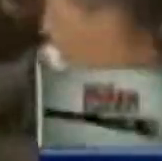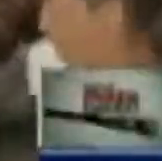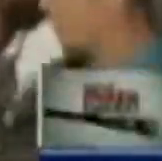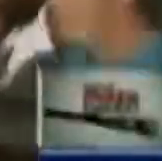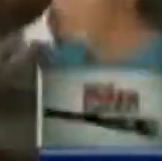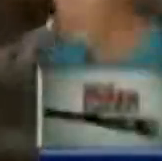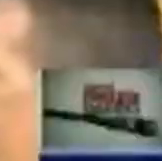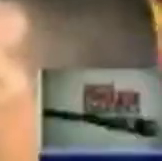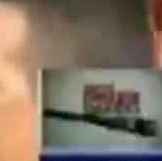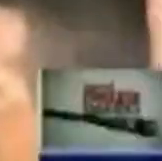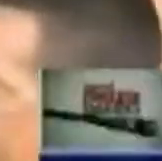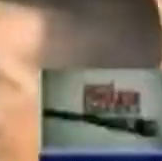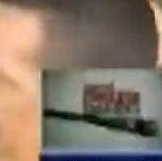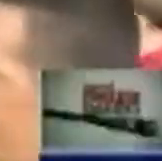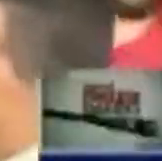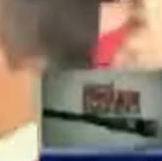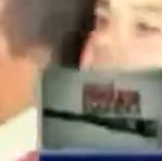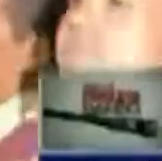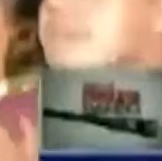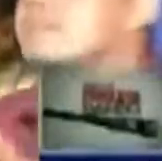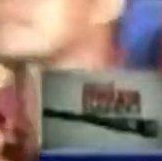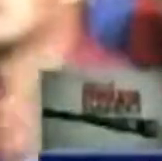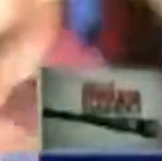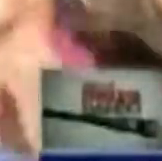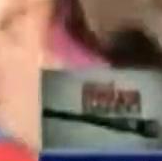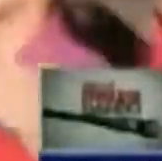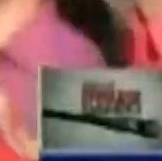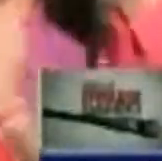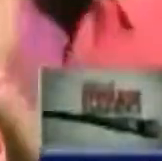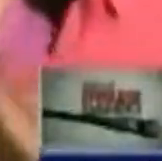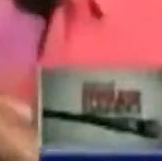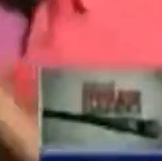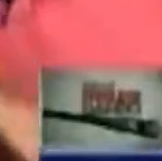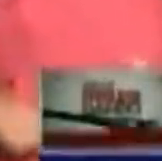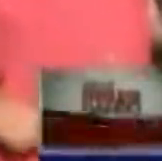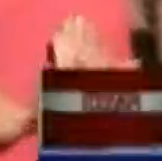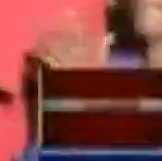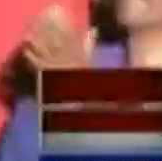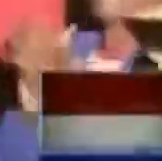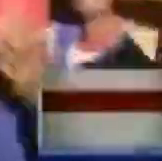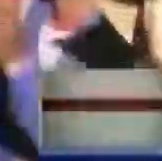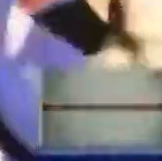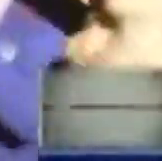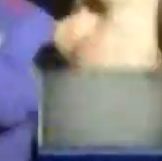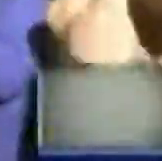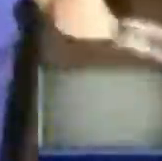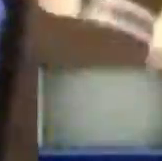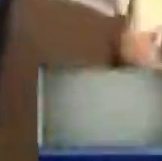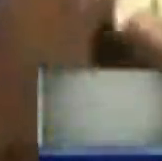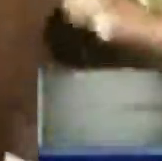a gozar amparito pues nuestro mejor programa El Mazo dato